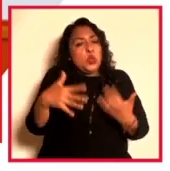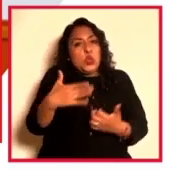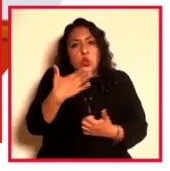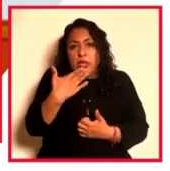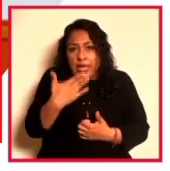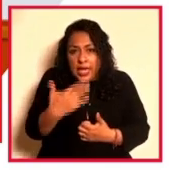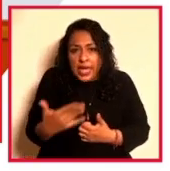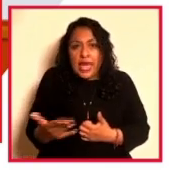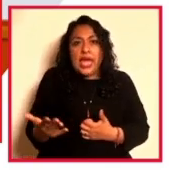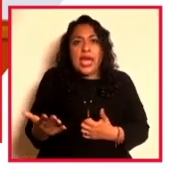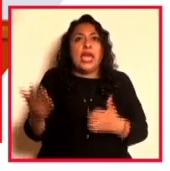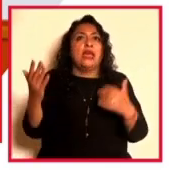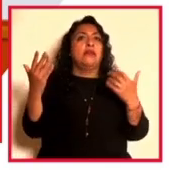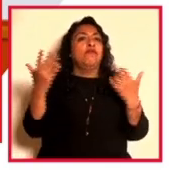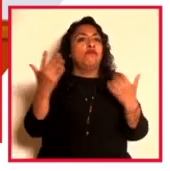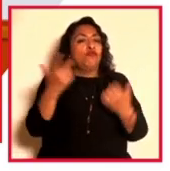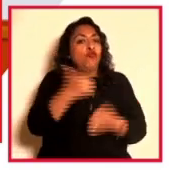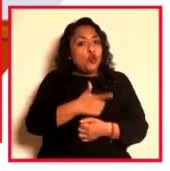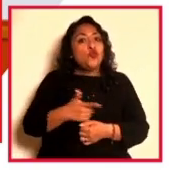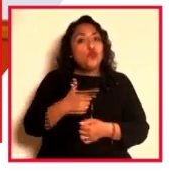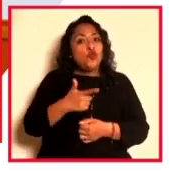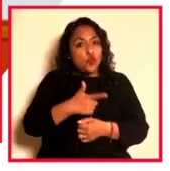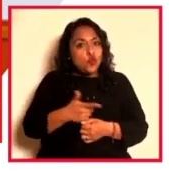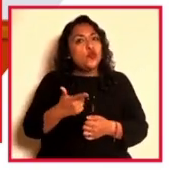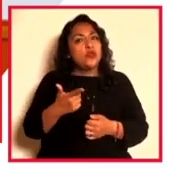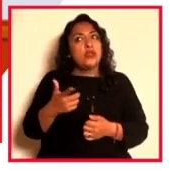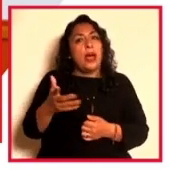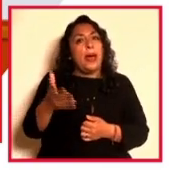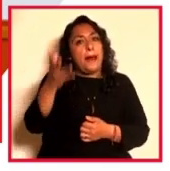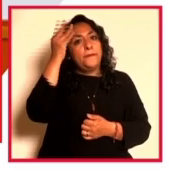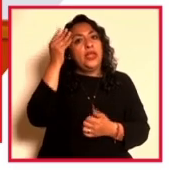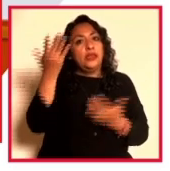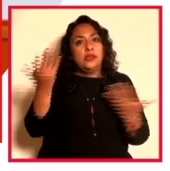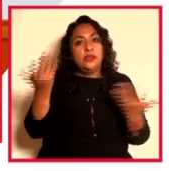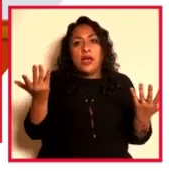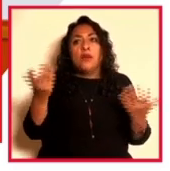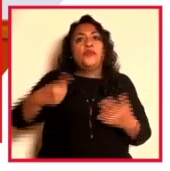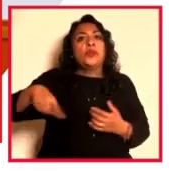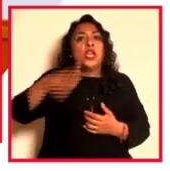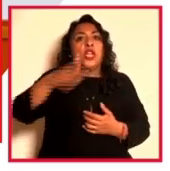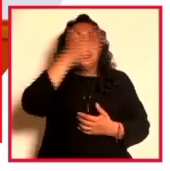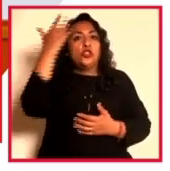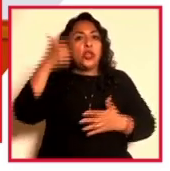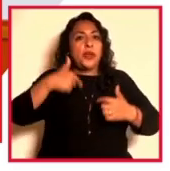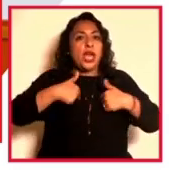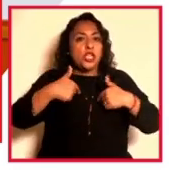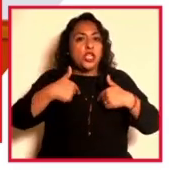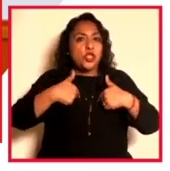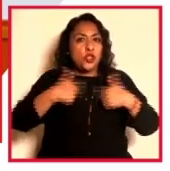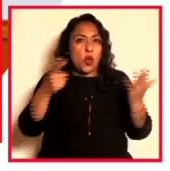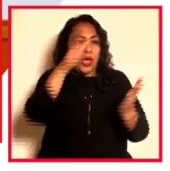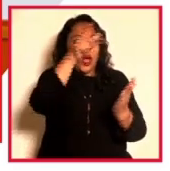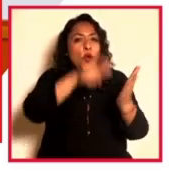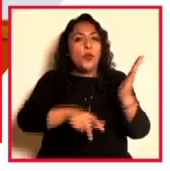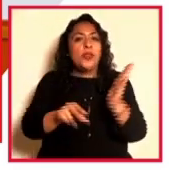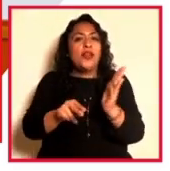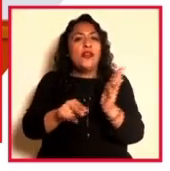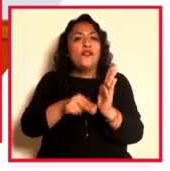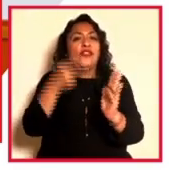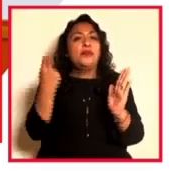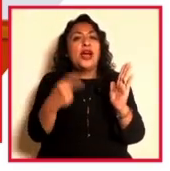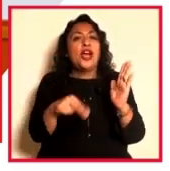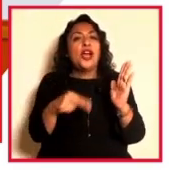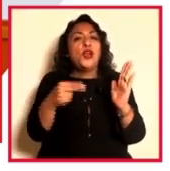muy grata y muy aleccionadora porque como nadie sabía que era yo ya que la columna estaba firmada con un hombre de